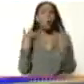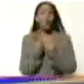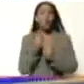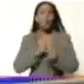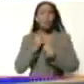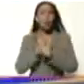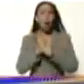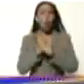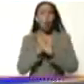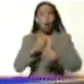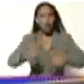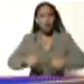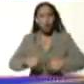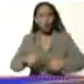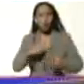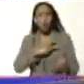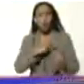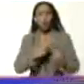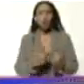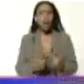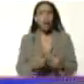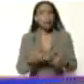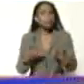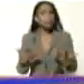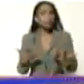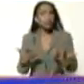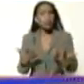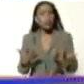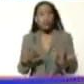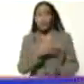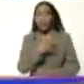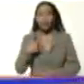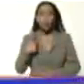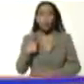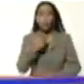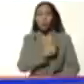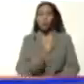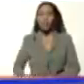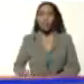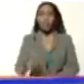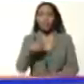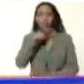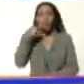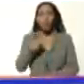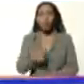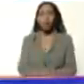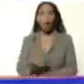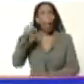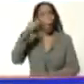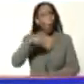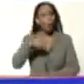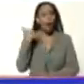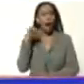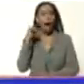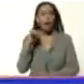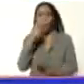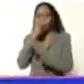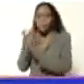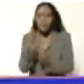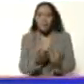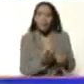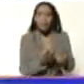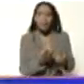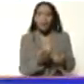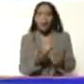y el esfuerzo y la voluntad del apreciado presidente Vladimir Putin. Hoy enaltecemos la visita de nuestro